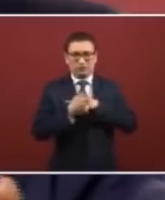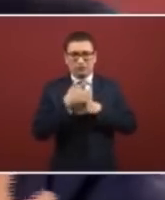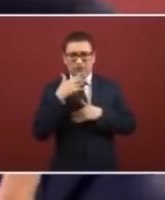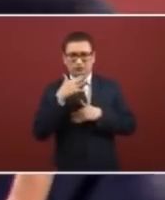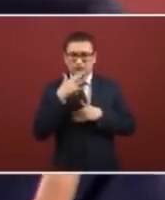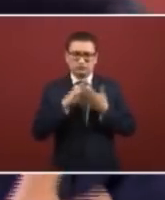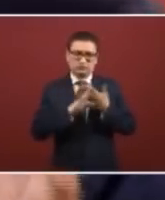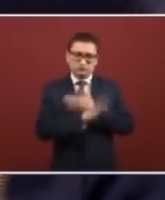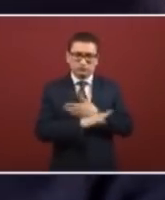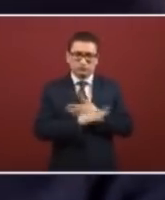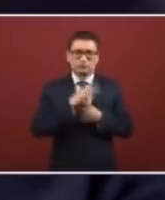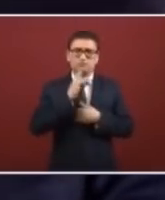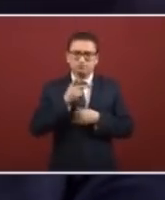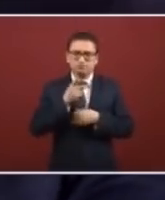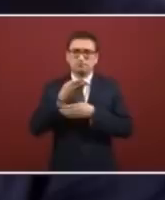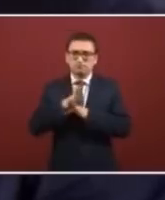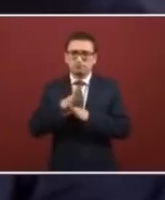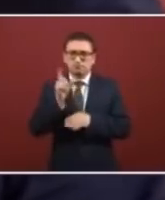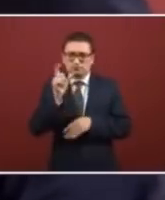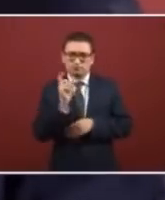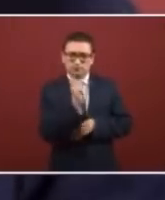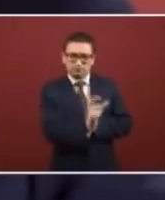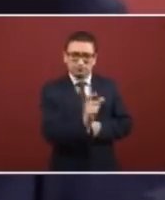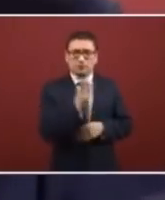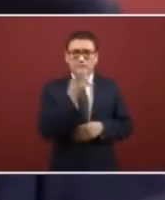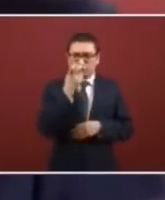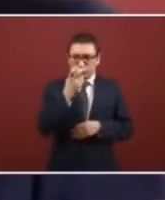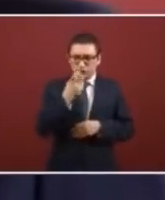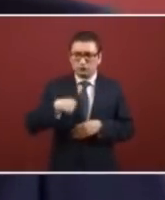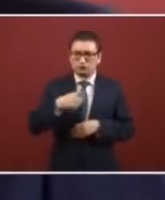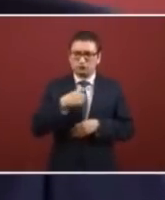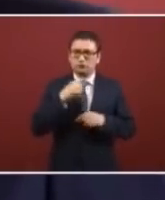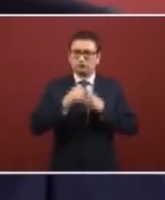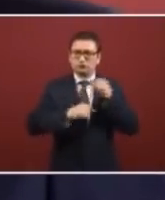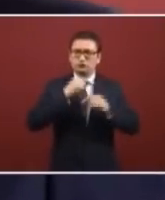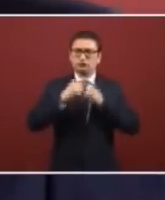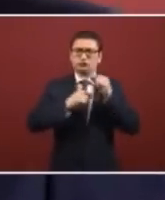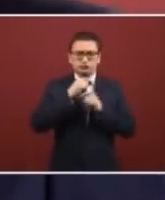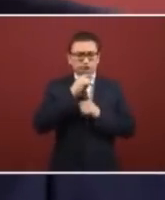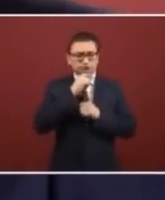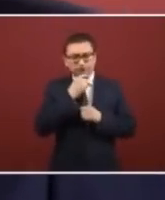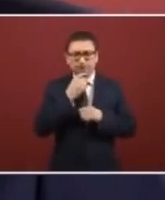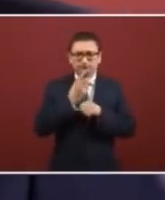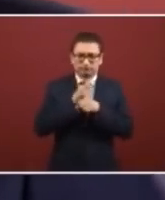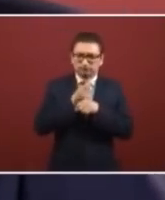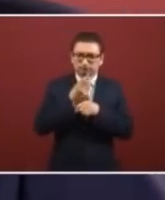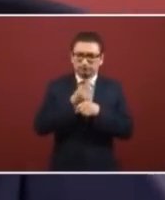Entonces, todo eso lo estamos resolviendo.